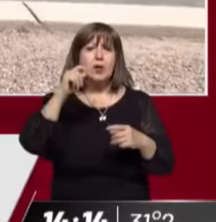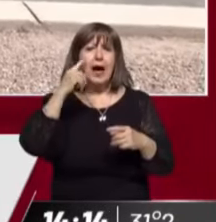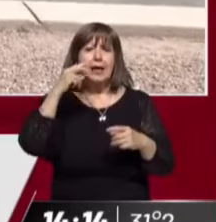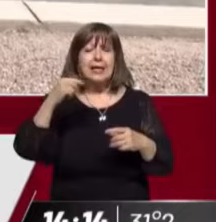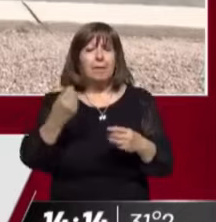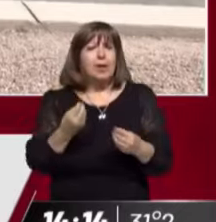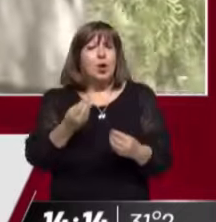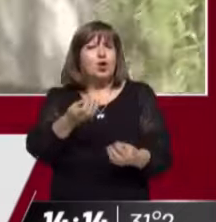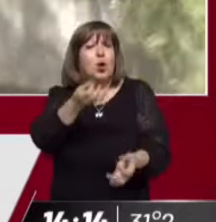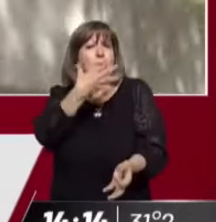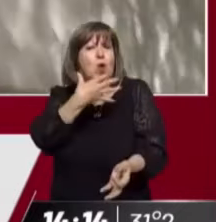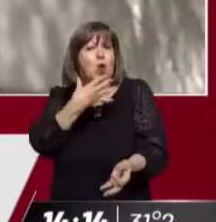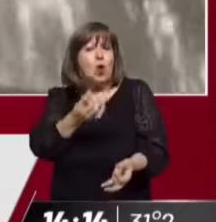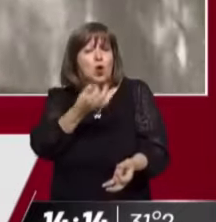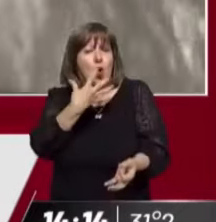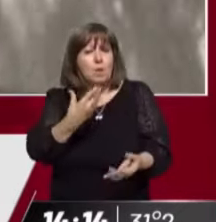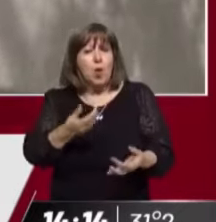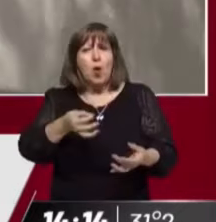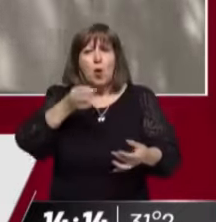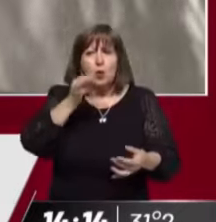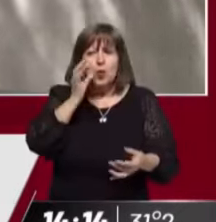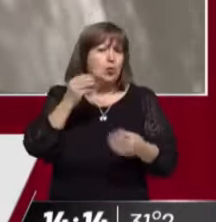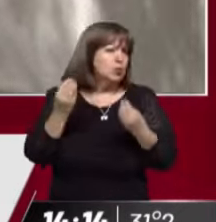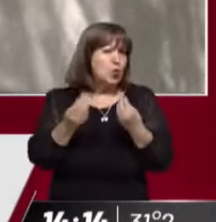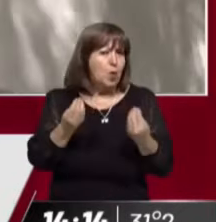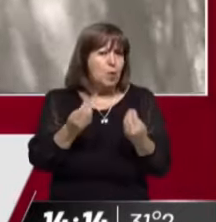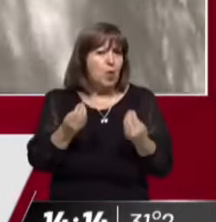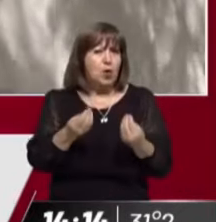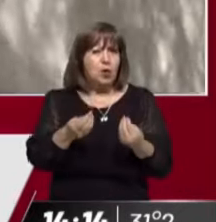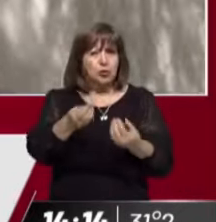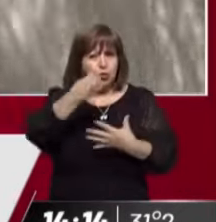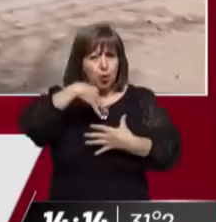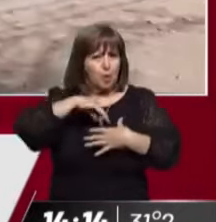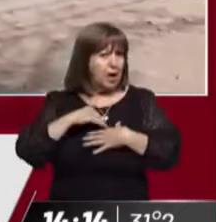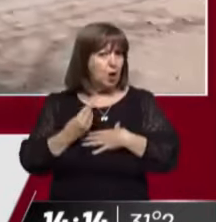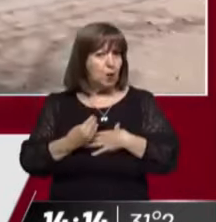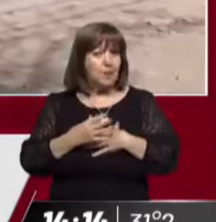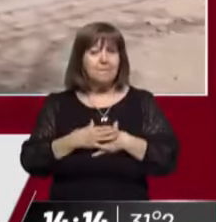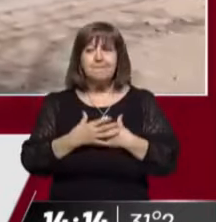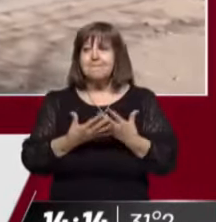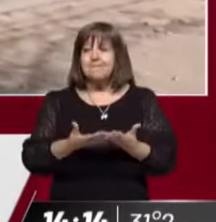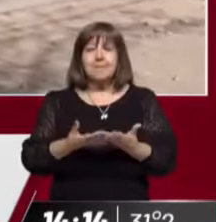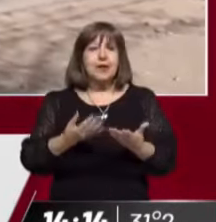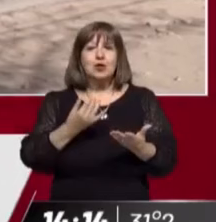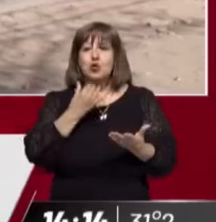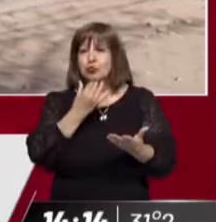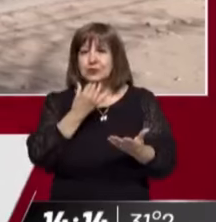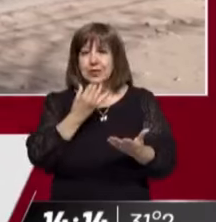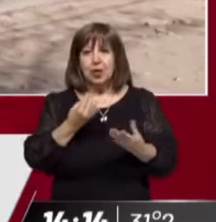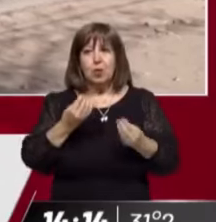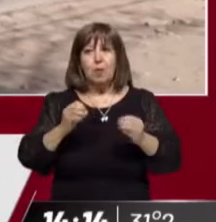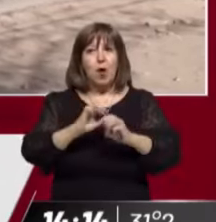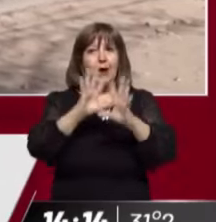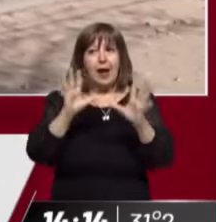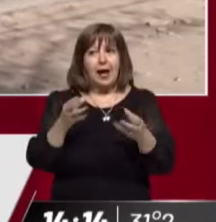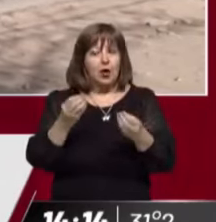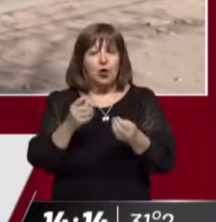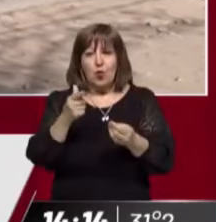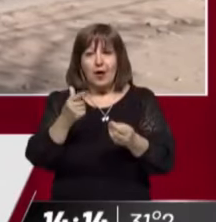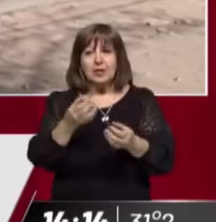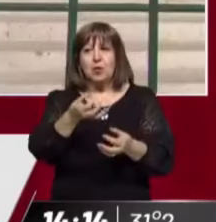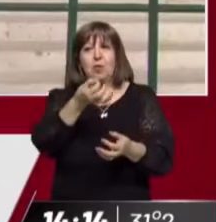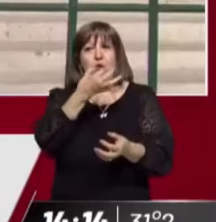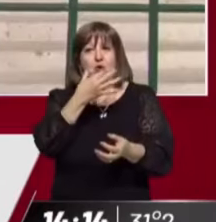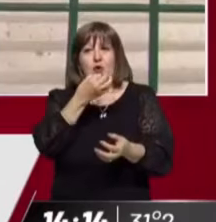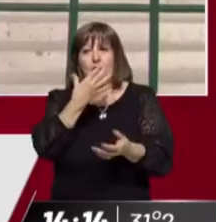la cocaína en el cuerpo de los chicos si se sabe cómo fue en este caso? En este caso no tenemos claro cómo ha sido el ingreso,